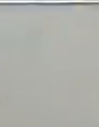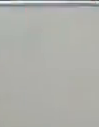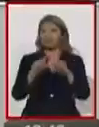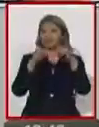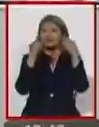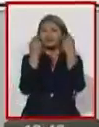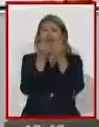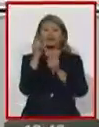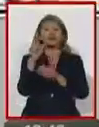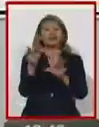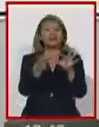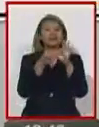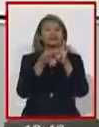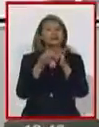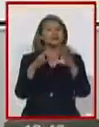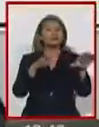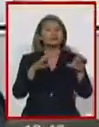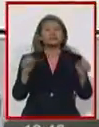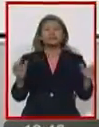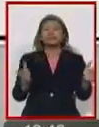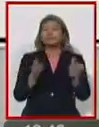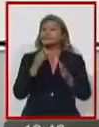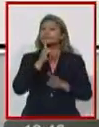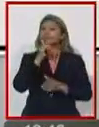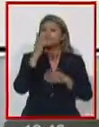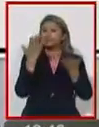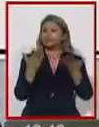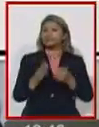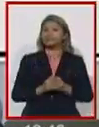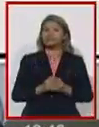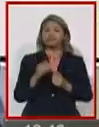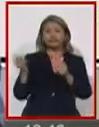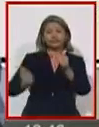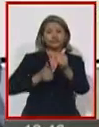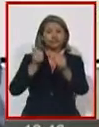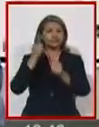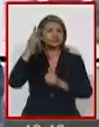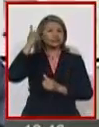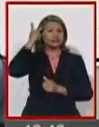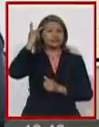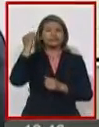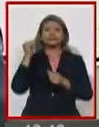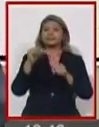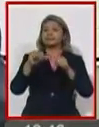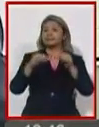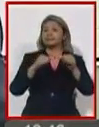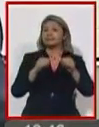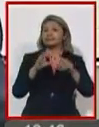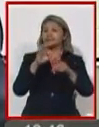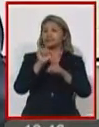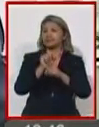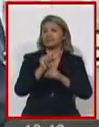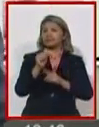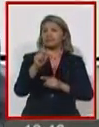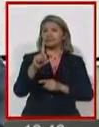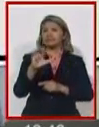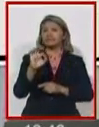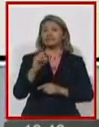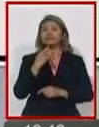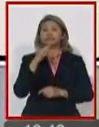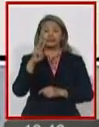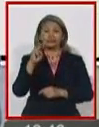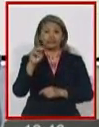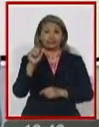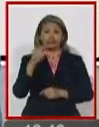Un grupo de unionistas y activistas aseguran que existe una persecución política en relación a la detención de Alfredo Saucedo, pero el